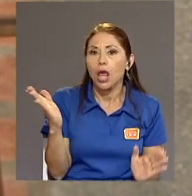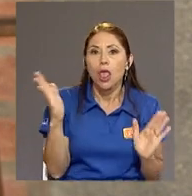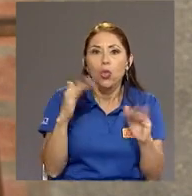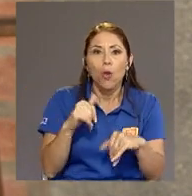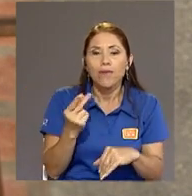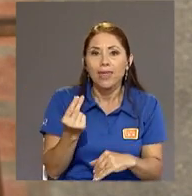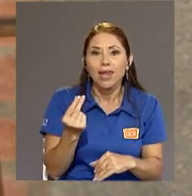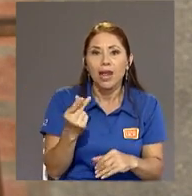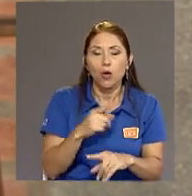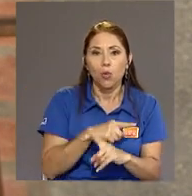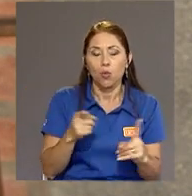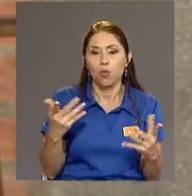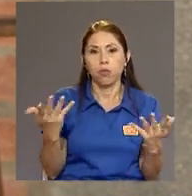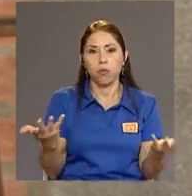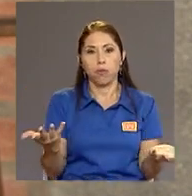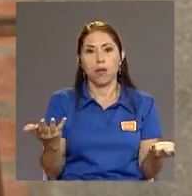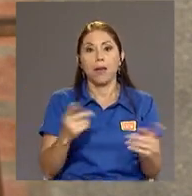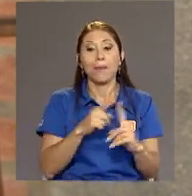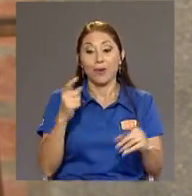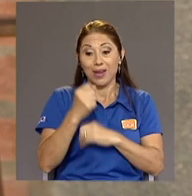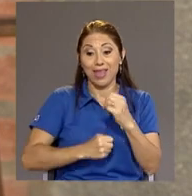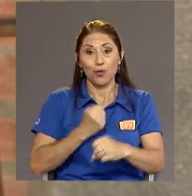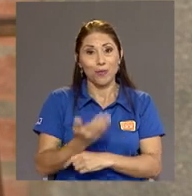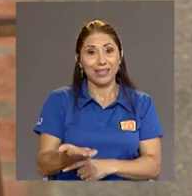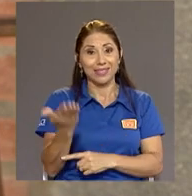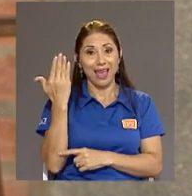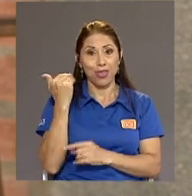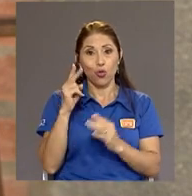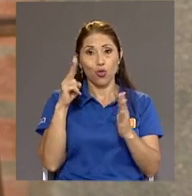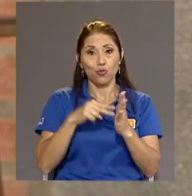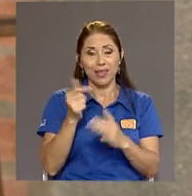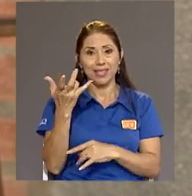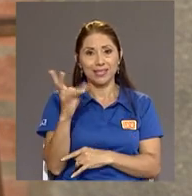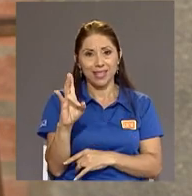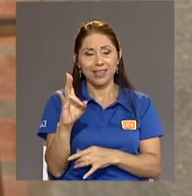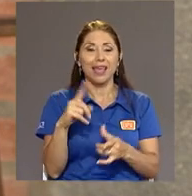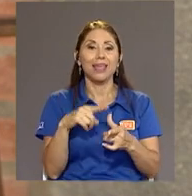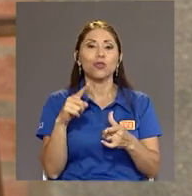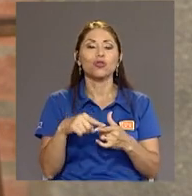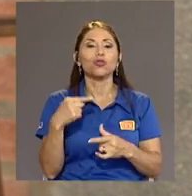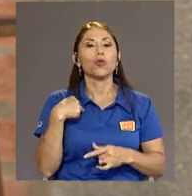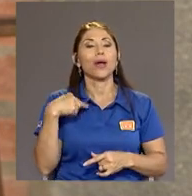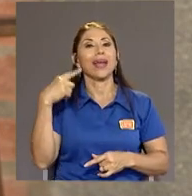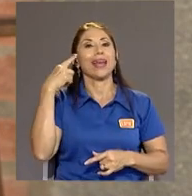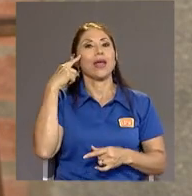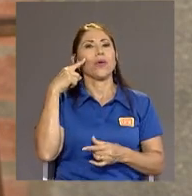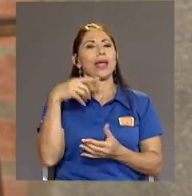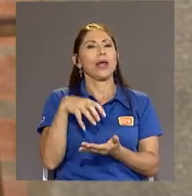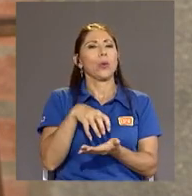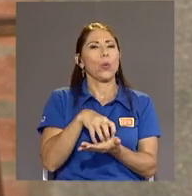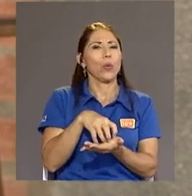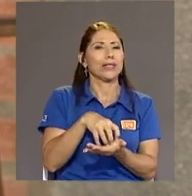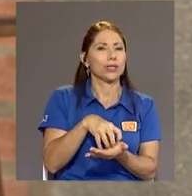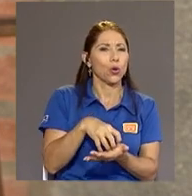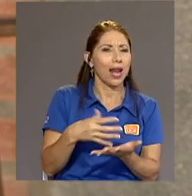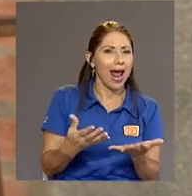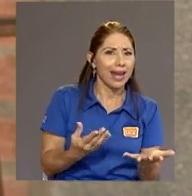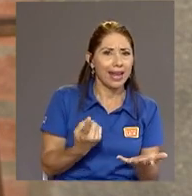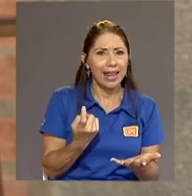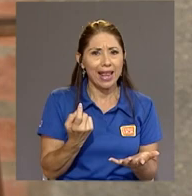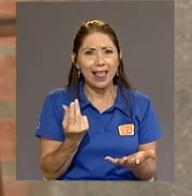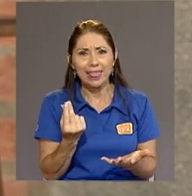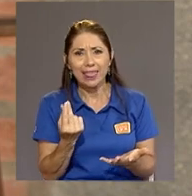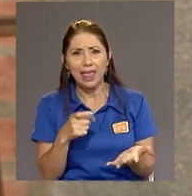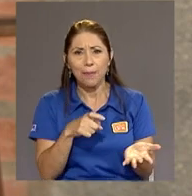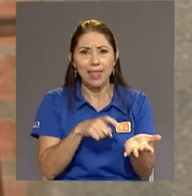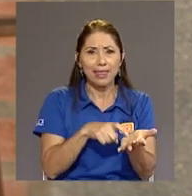el año pasado, en 2017. De manera que yo creo que cuestionar el tema del déficit